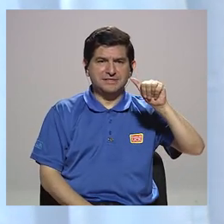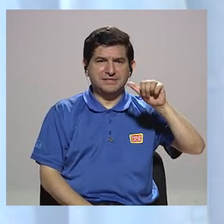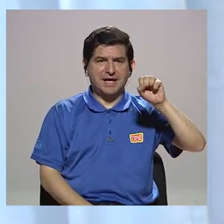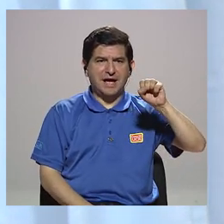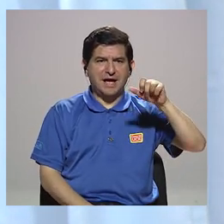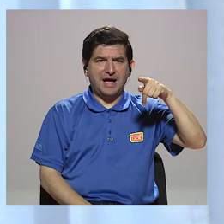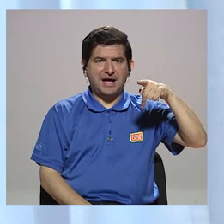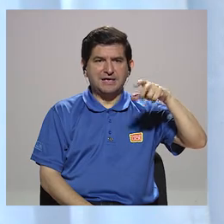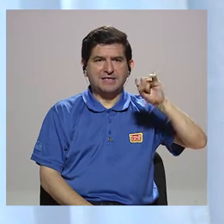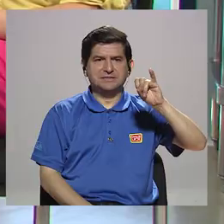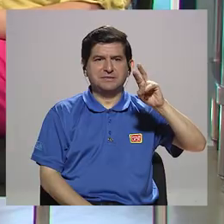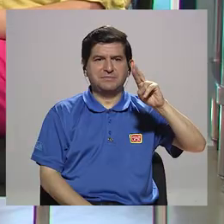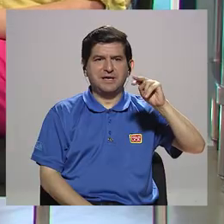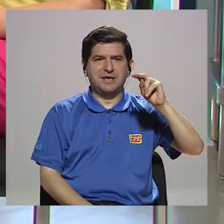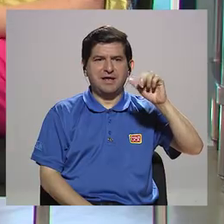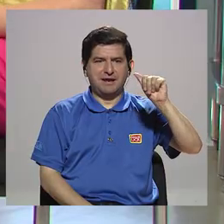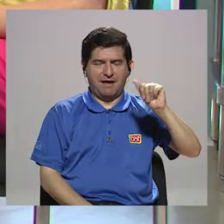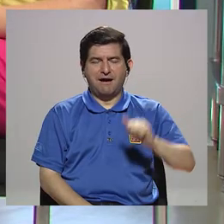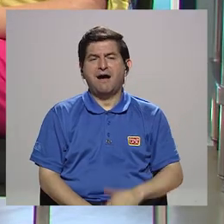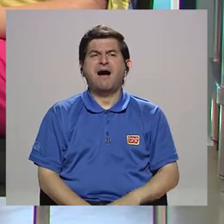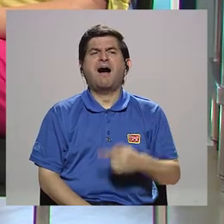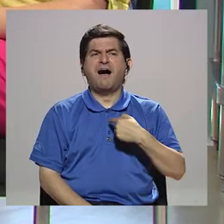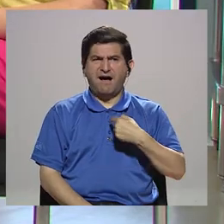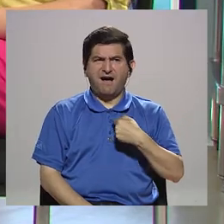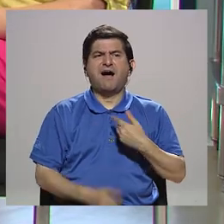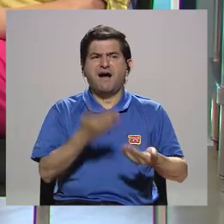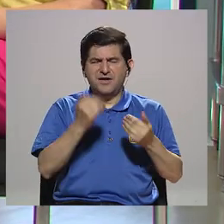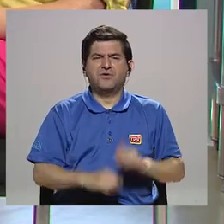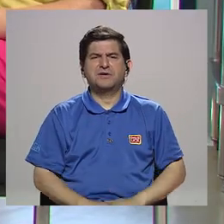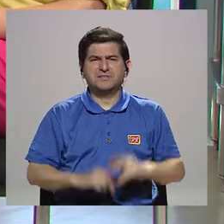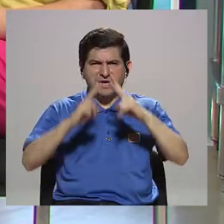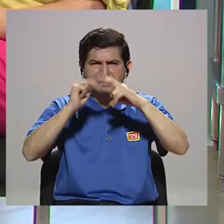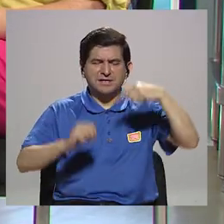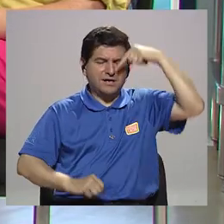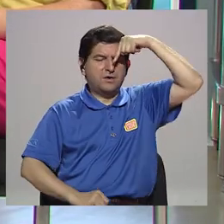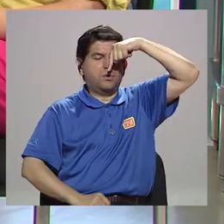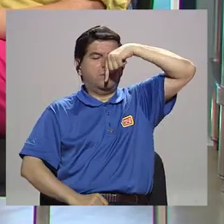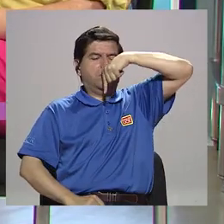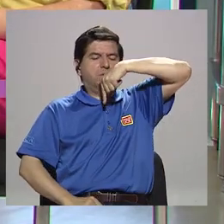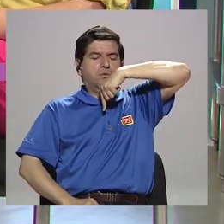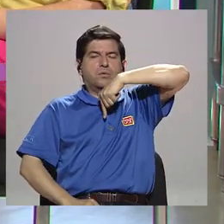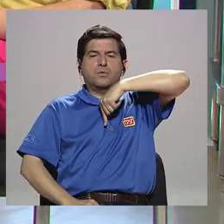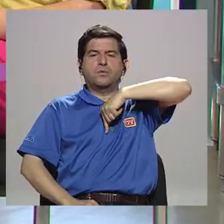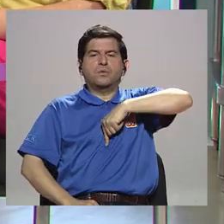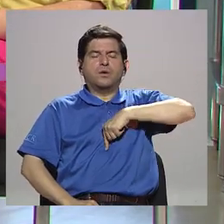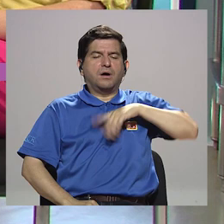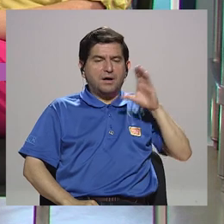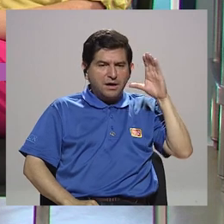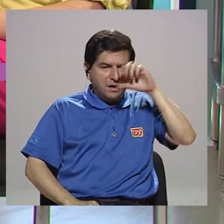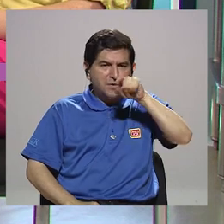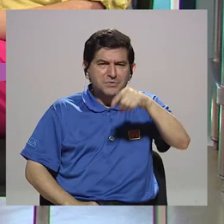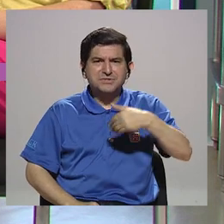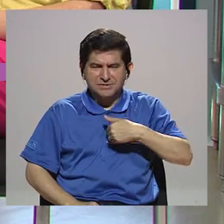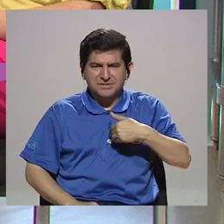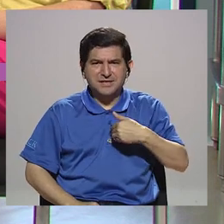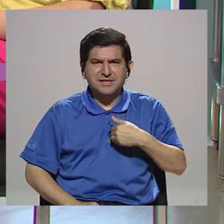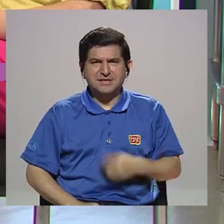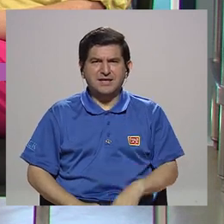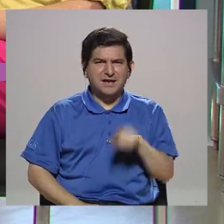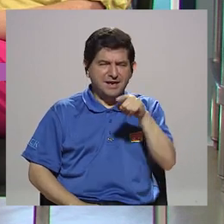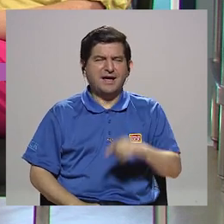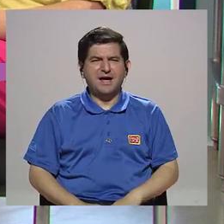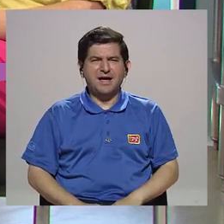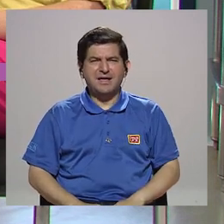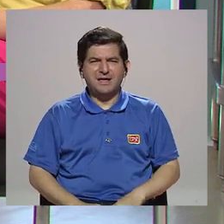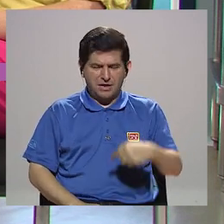3 aspirinas y tengo un dolor, entonces la probabilidad es que yo le haga una gastroscopía y entonces yo me voy a dar cuenta que usted tiene una